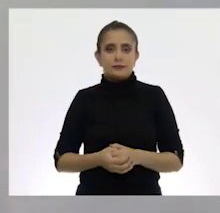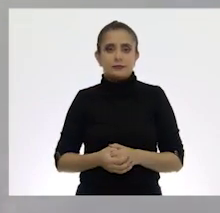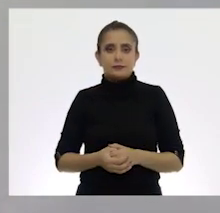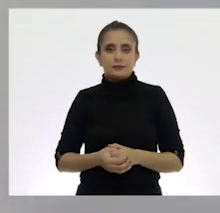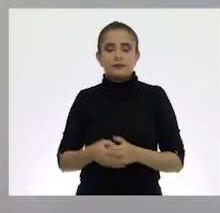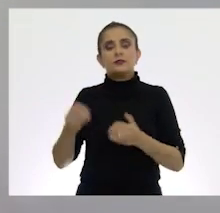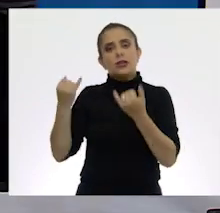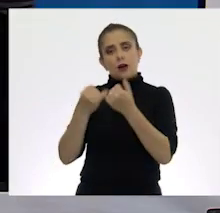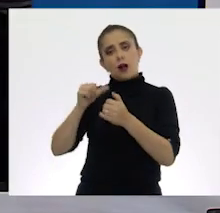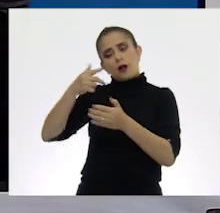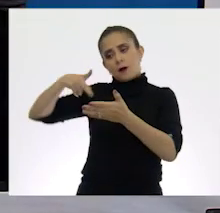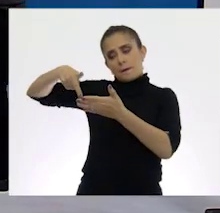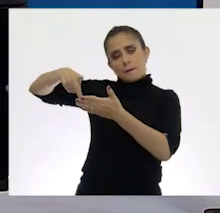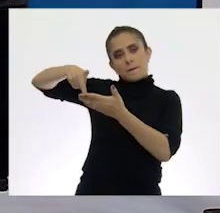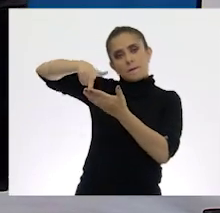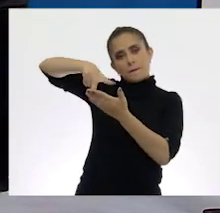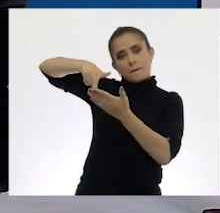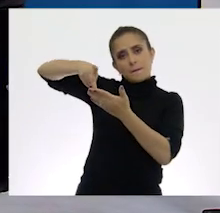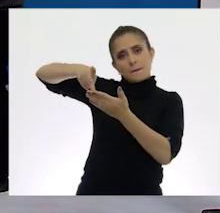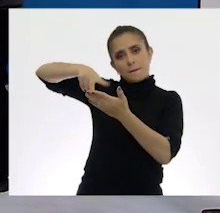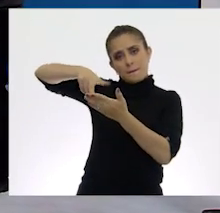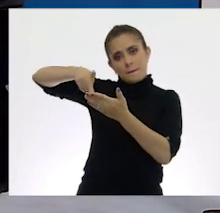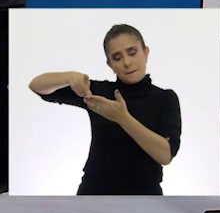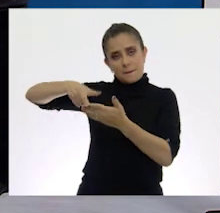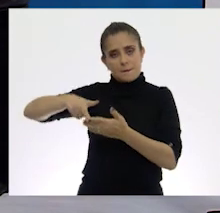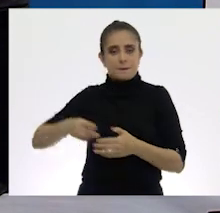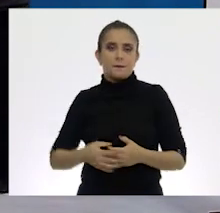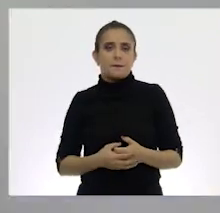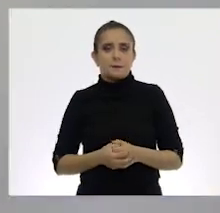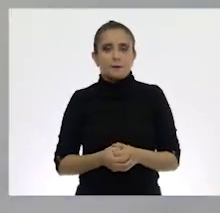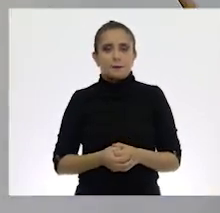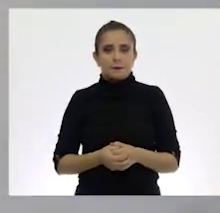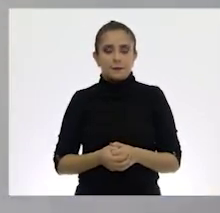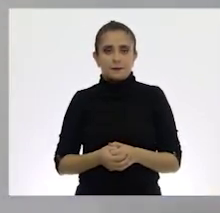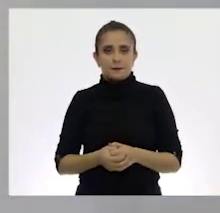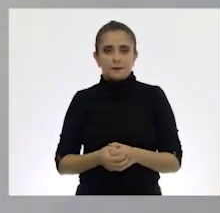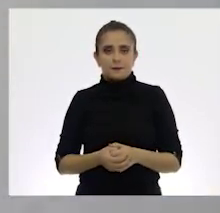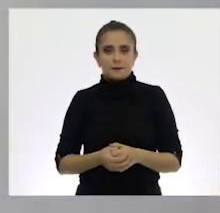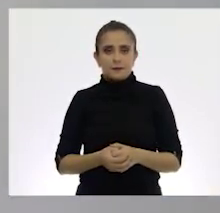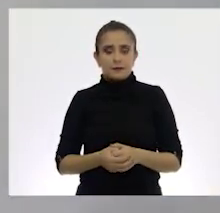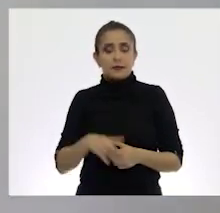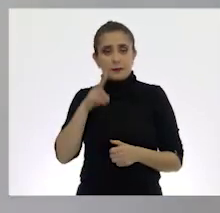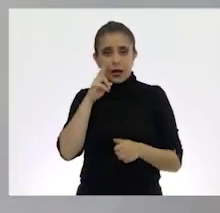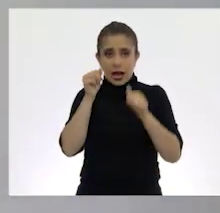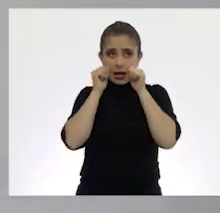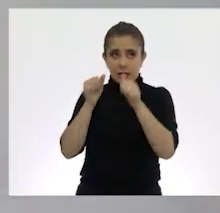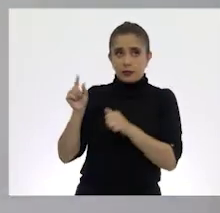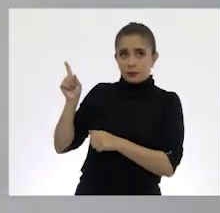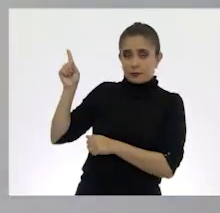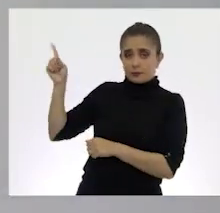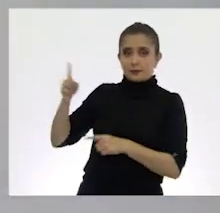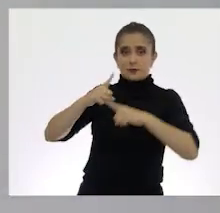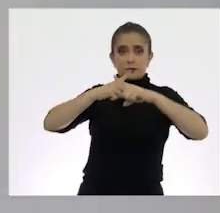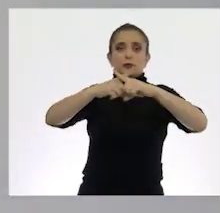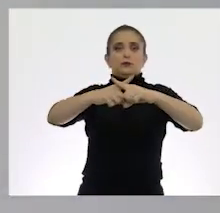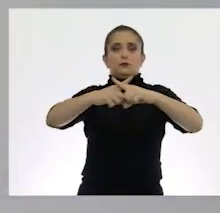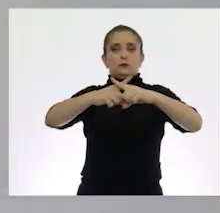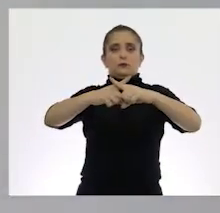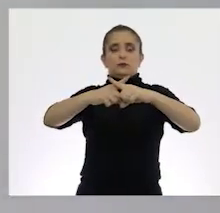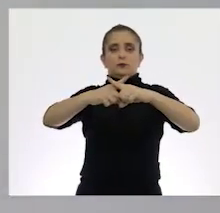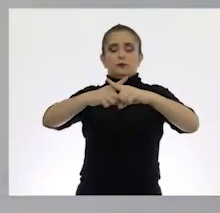trazo que me va a permitir después marcar el otro. Véanlo en casa, por favor.